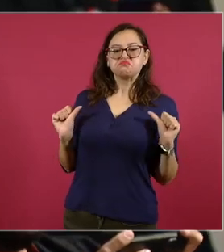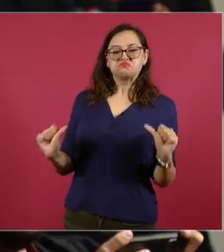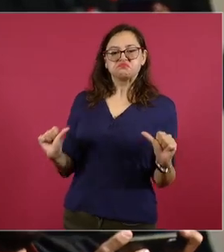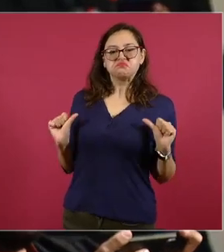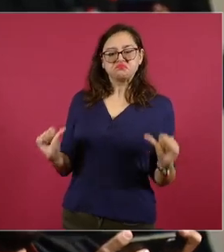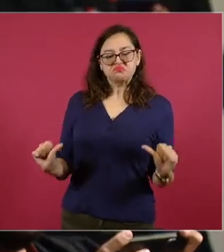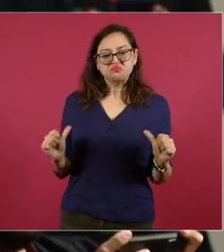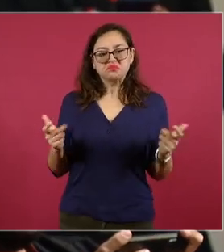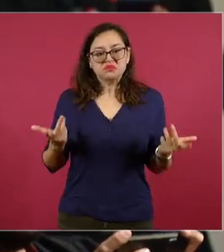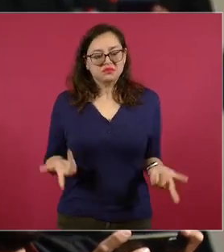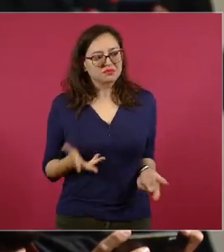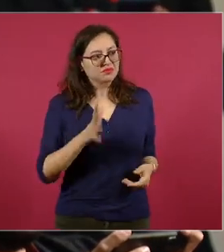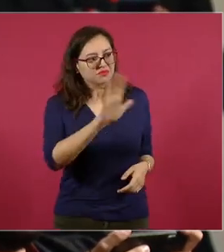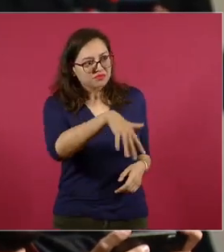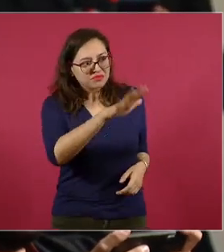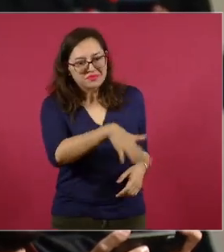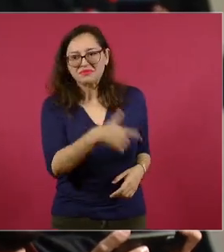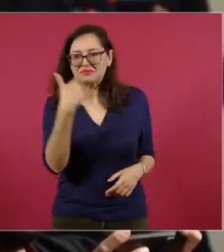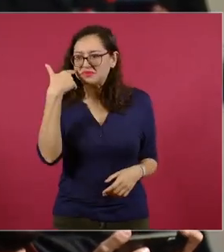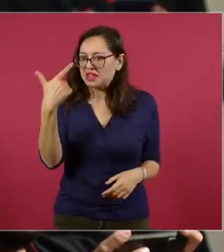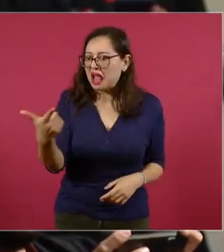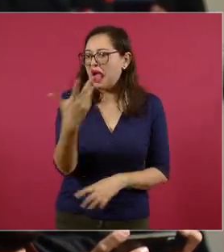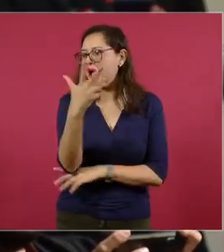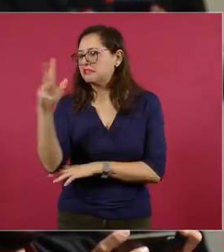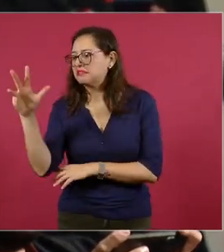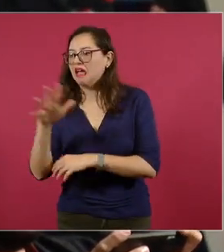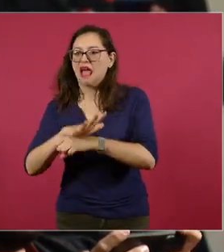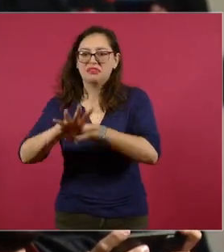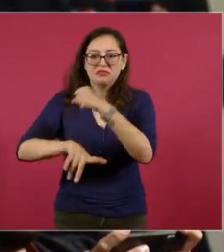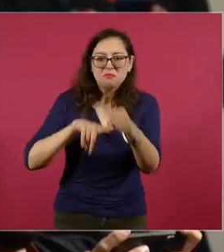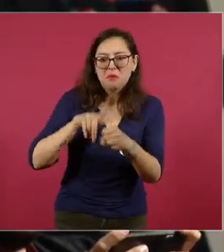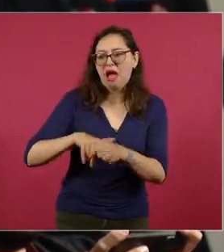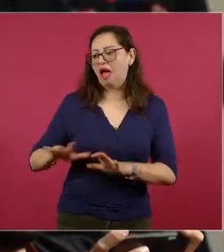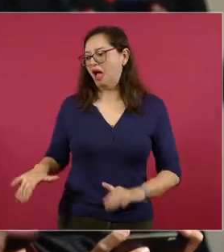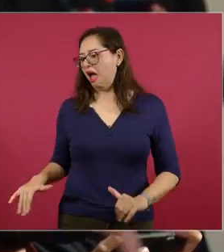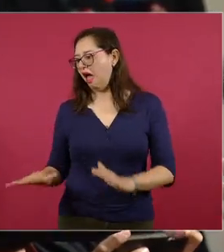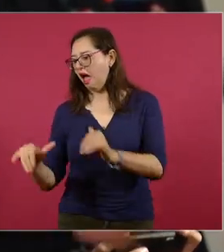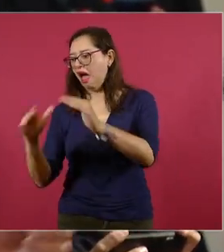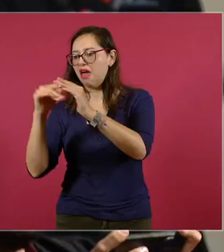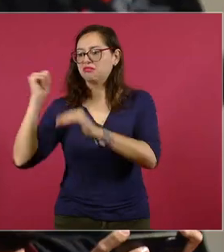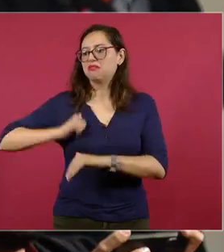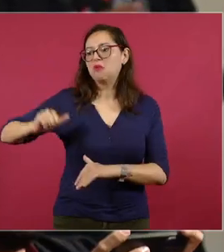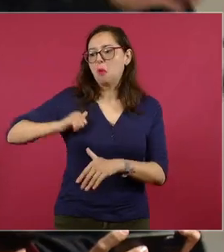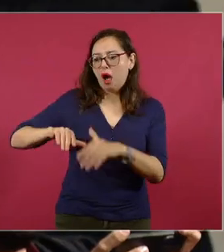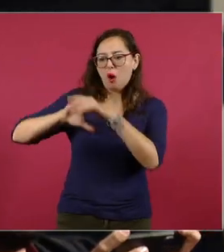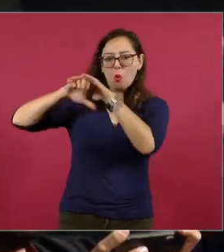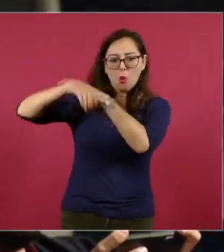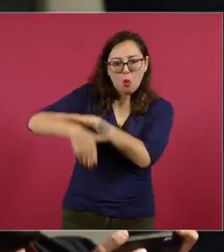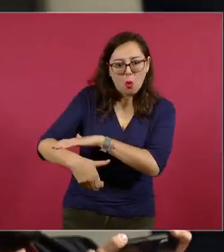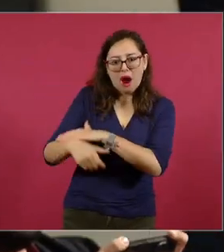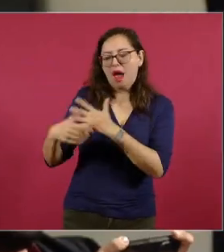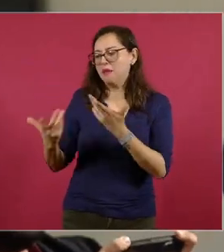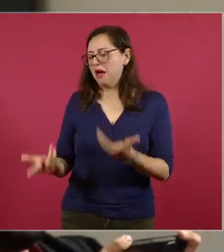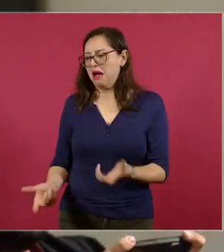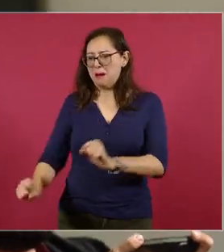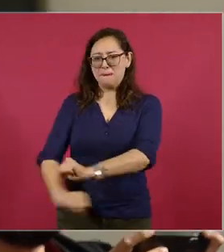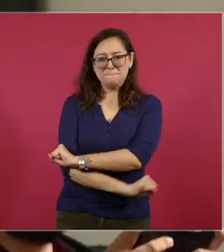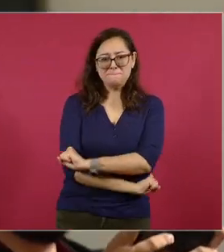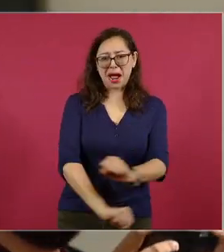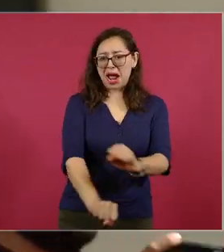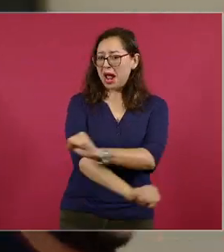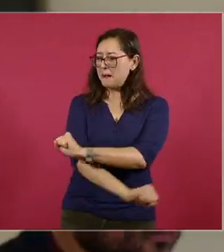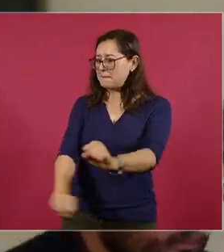presencia del jaguar, de todo lo que había de zonas arqueológicas, de todas las cavernas que pasaban allá abajo, de donde explotaban